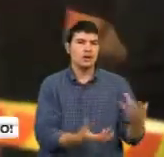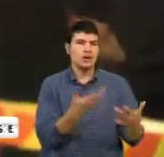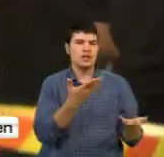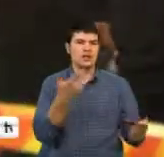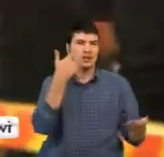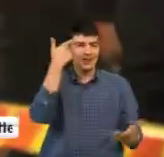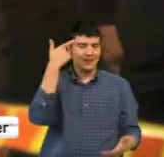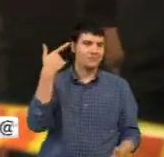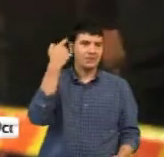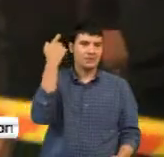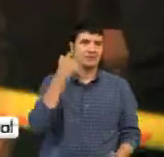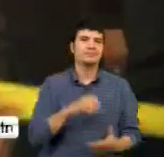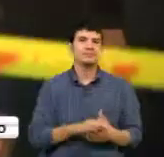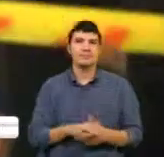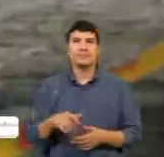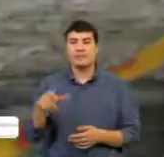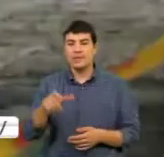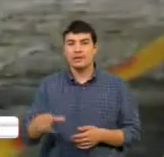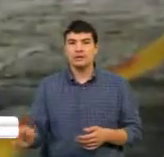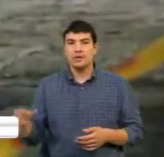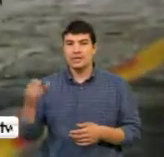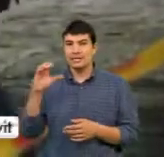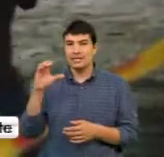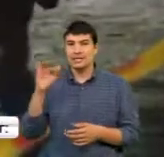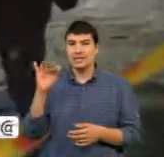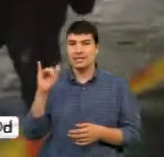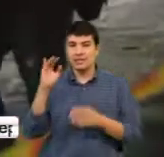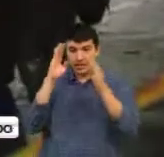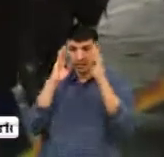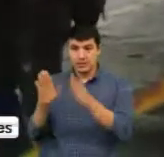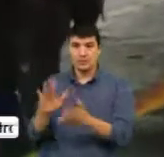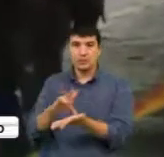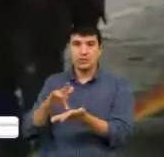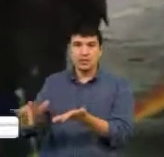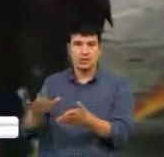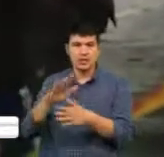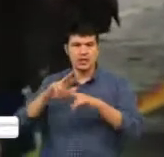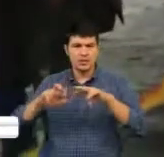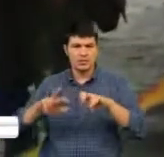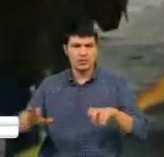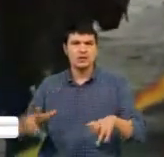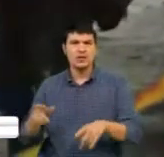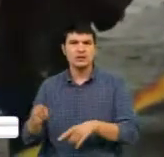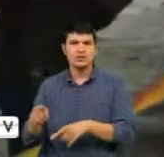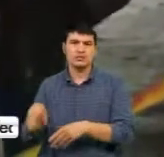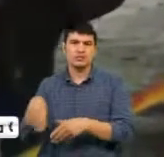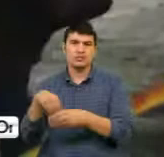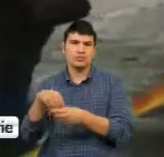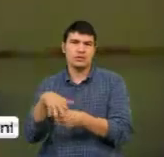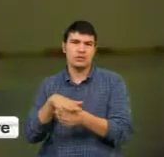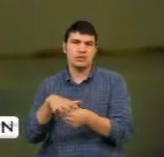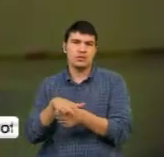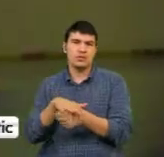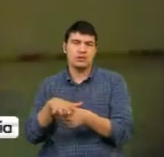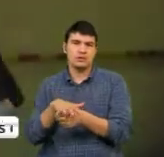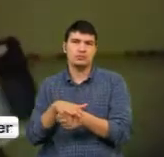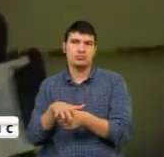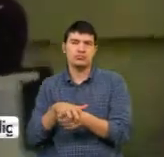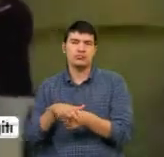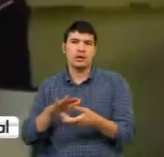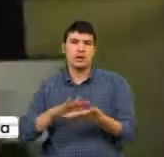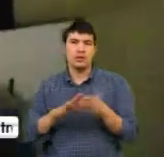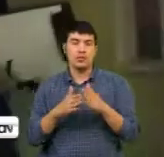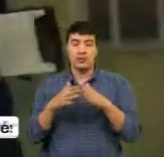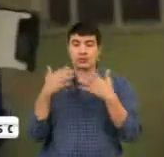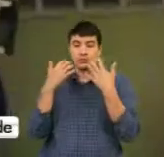bala en la cabeza. Personal del CTI atendió los actos urgentes, a la vez que se investigan los móviles de este lamentable hecho que conmociona a una comunidad que en